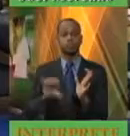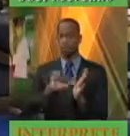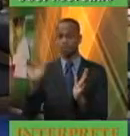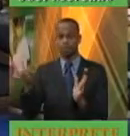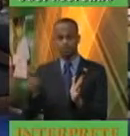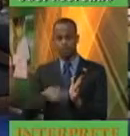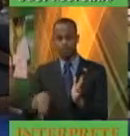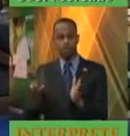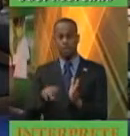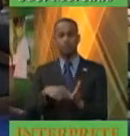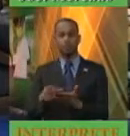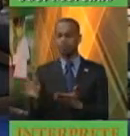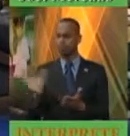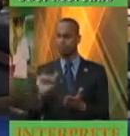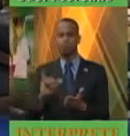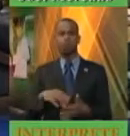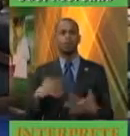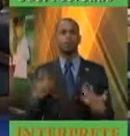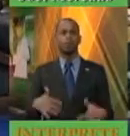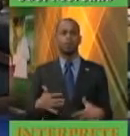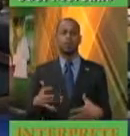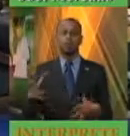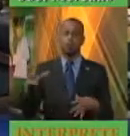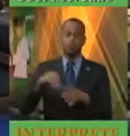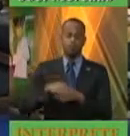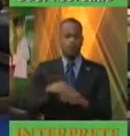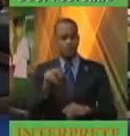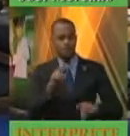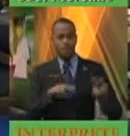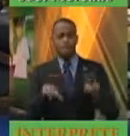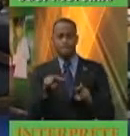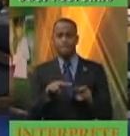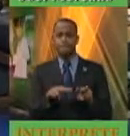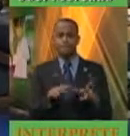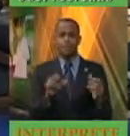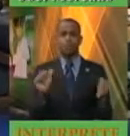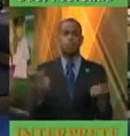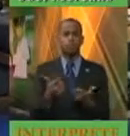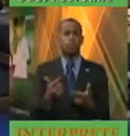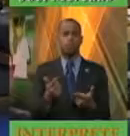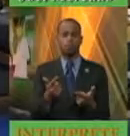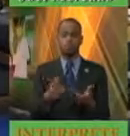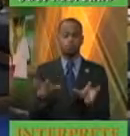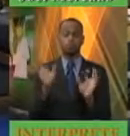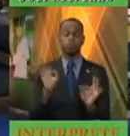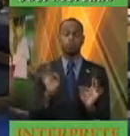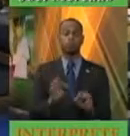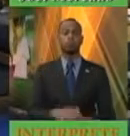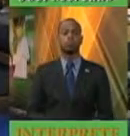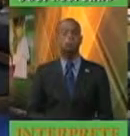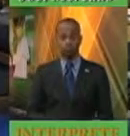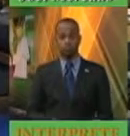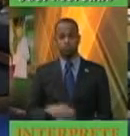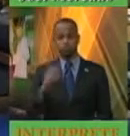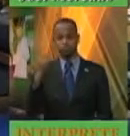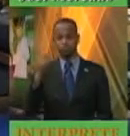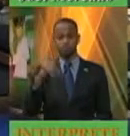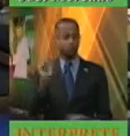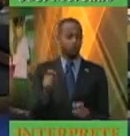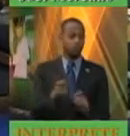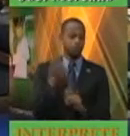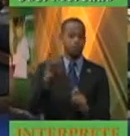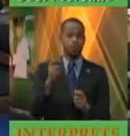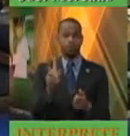perdieron también a exigir, o sea que todos somos útiles. Sí, no, que para ser útil no hay que ganar